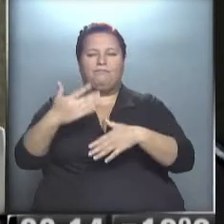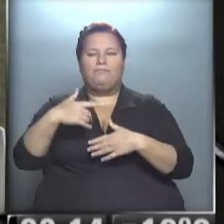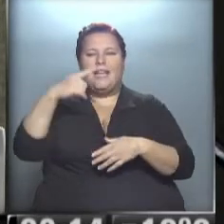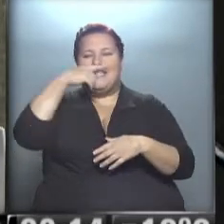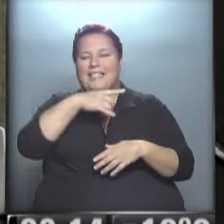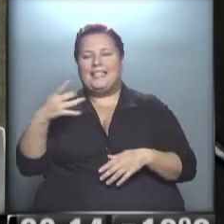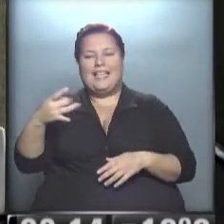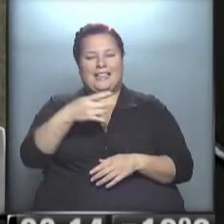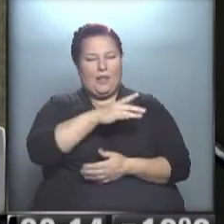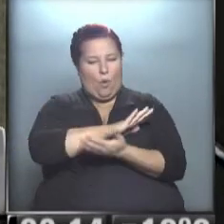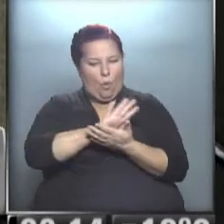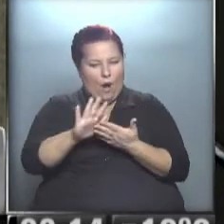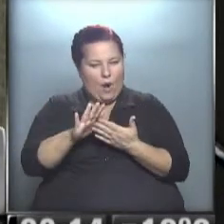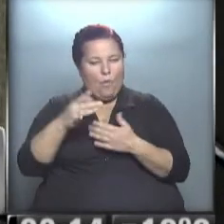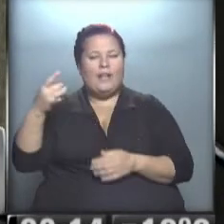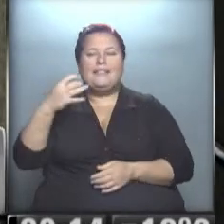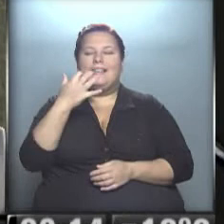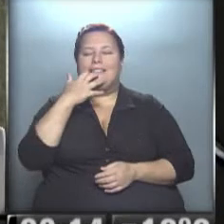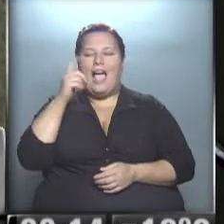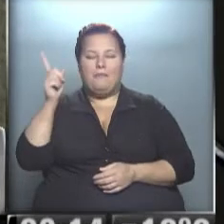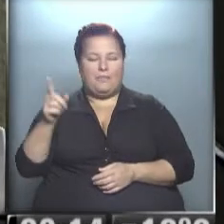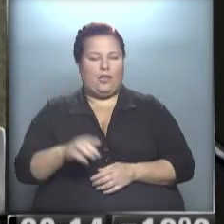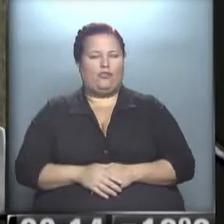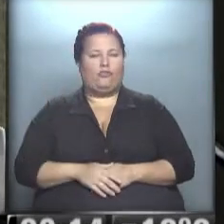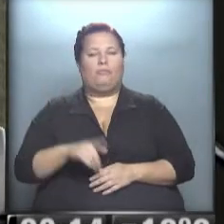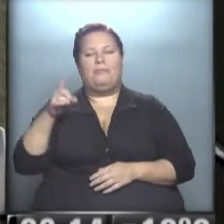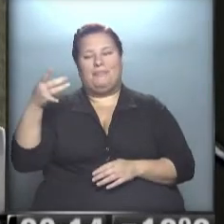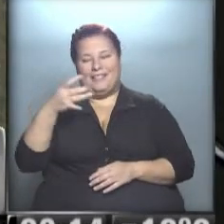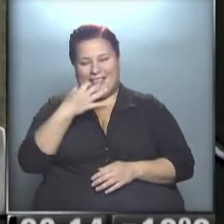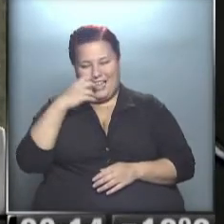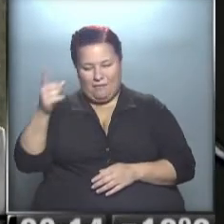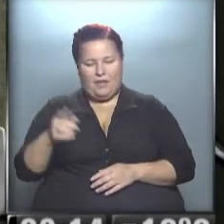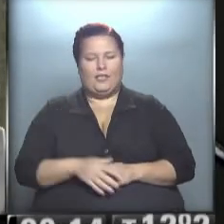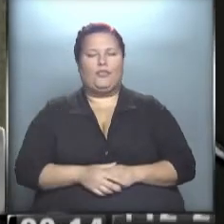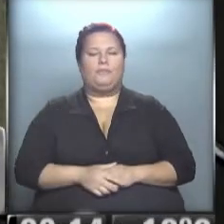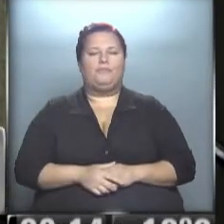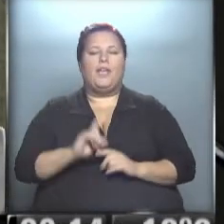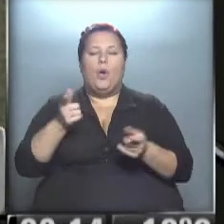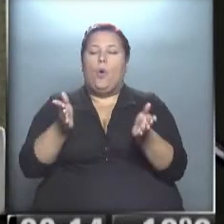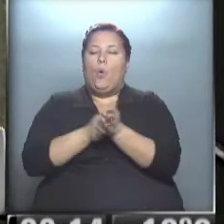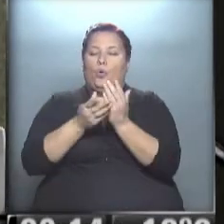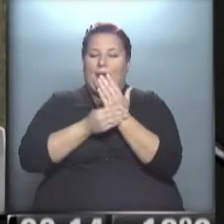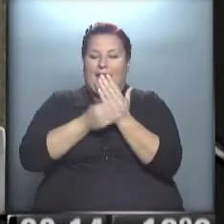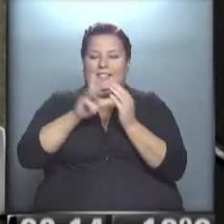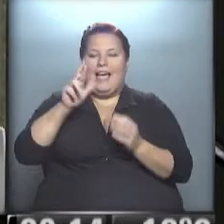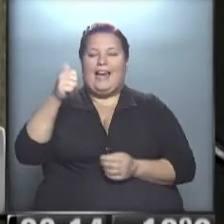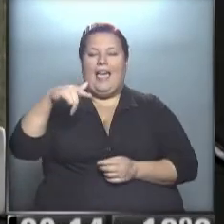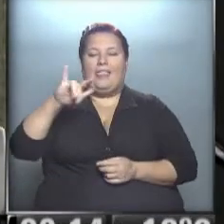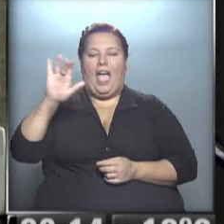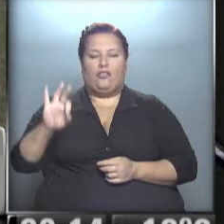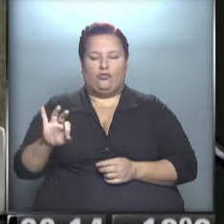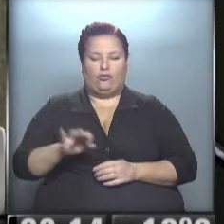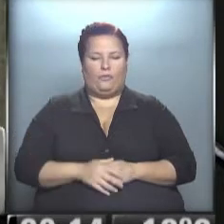formaciones del tren sarmiento o de la línea sarmiento conjuntamente con el ministro de interior florencio randazo